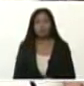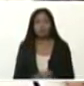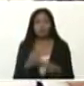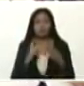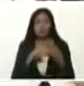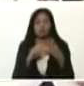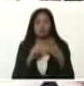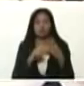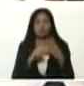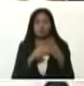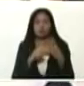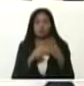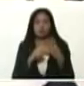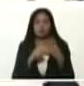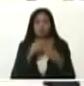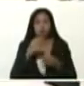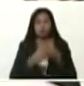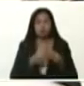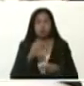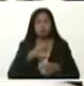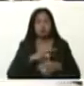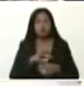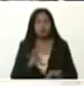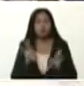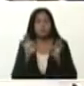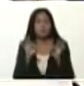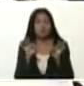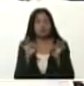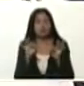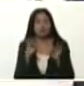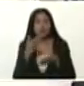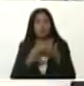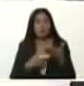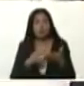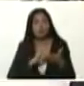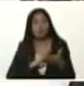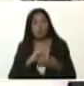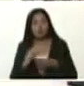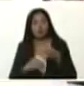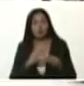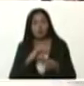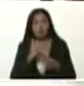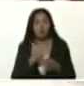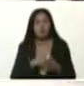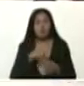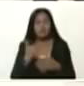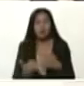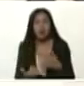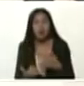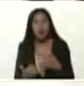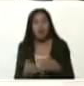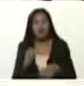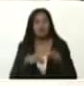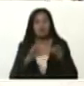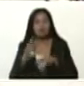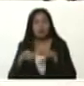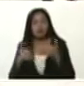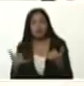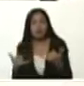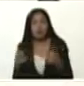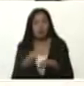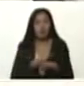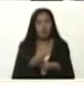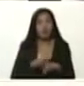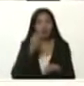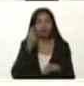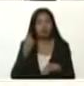lugar, la creación de un fondo especial para la procura de insumos requeridos en el plan siembra del ciclo norte-verano a las